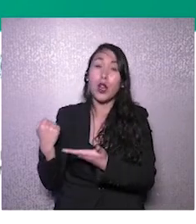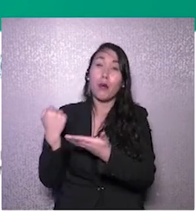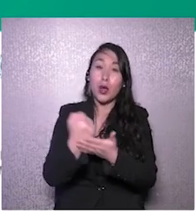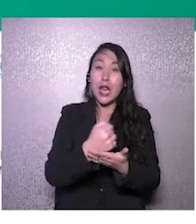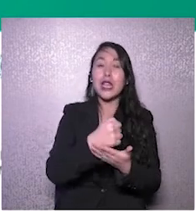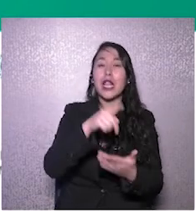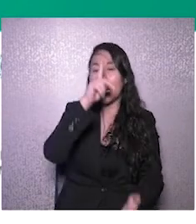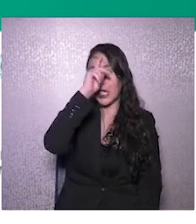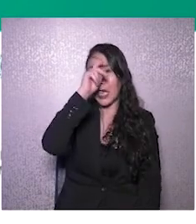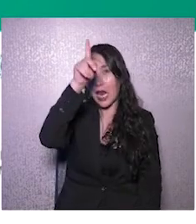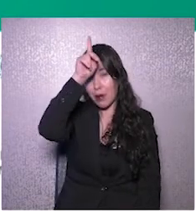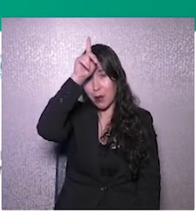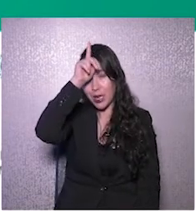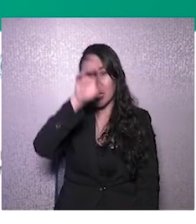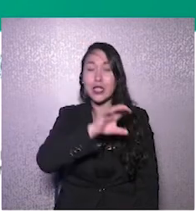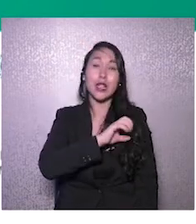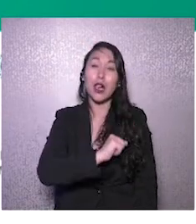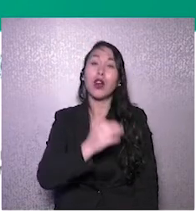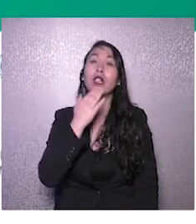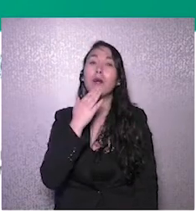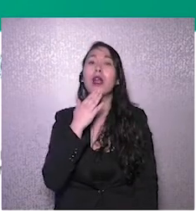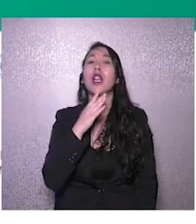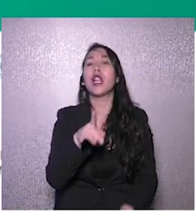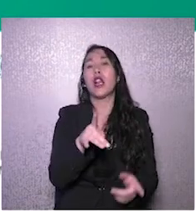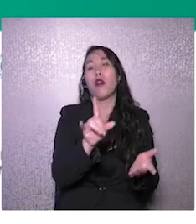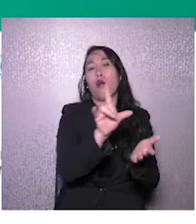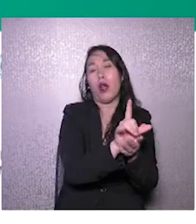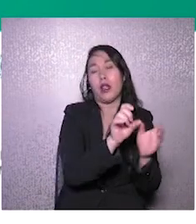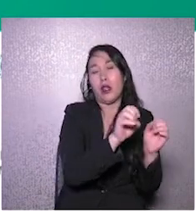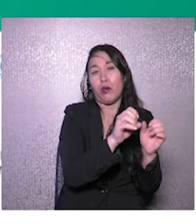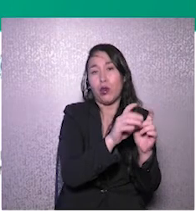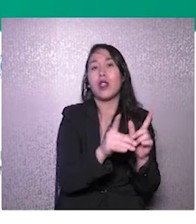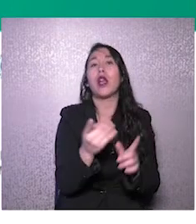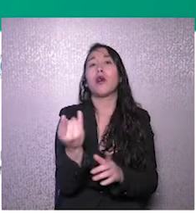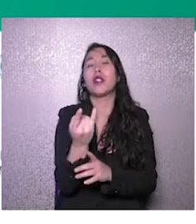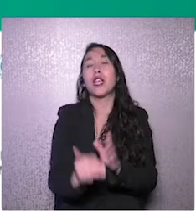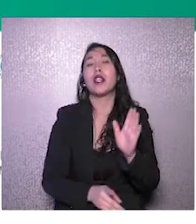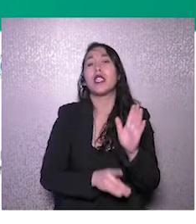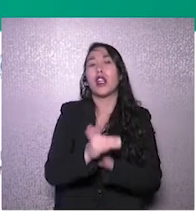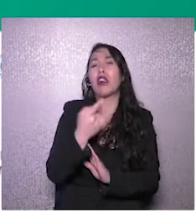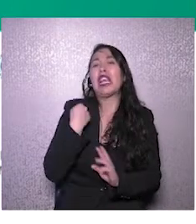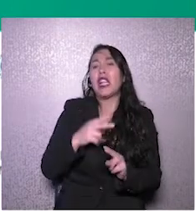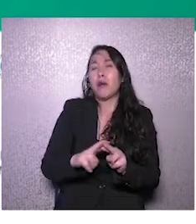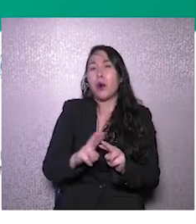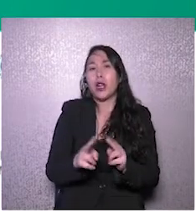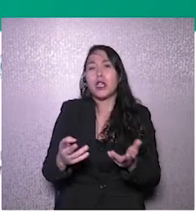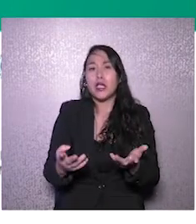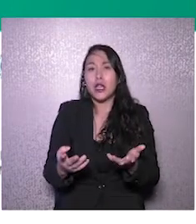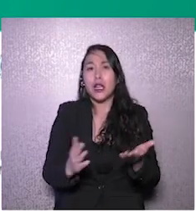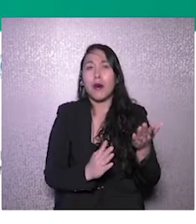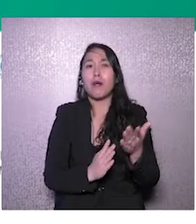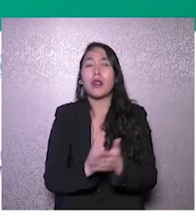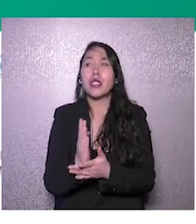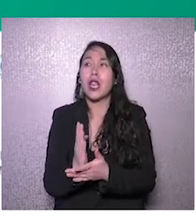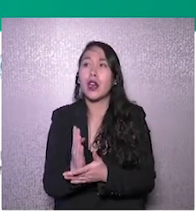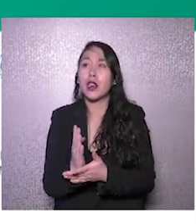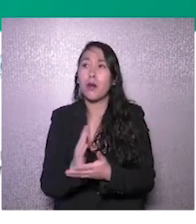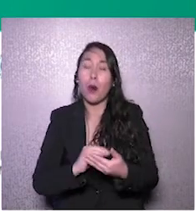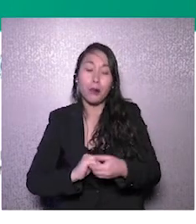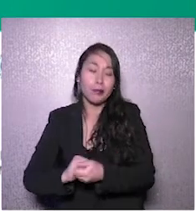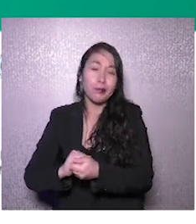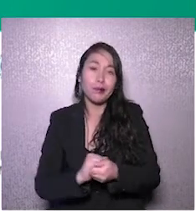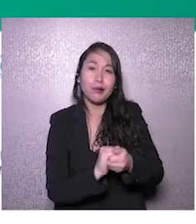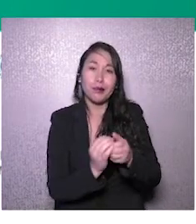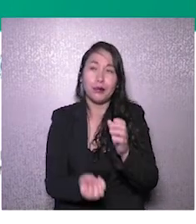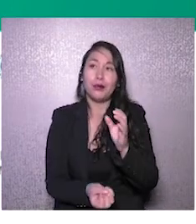Santiago y la Facultad de Medicina Clínica Alemana Universidad del Desarrollo. Y lo que queremos hacer es generar este pipeline de innovación.